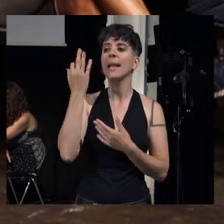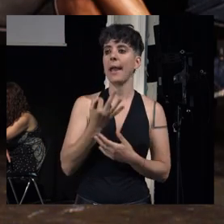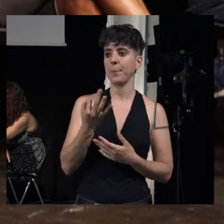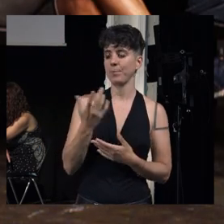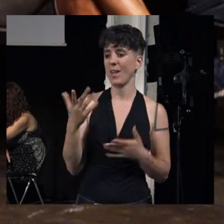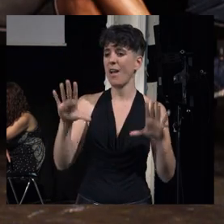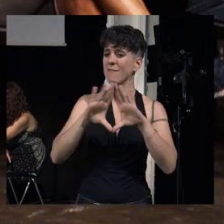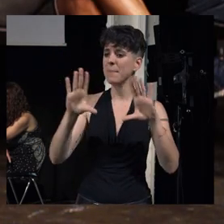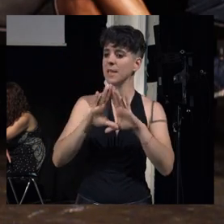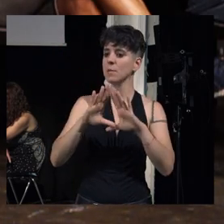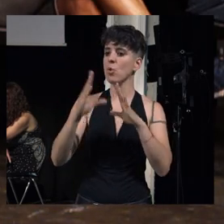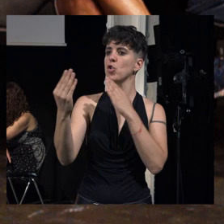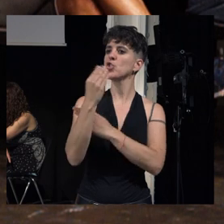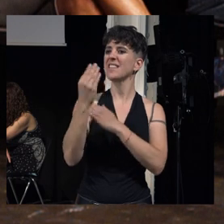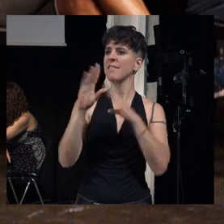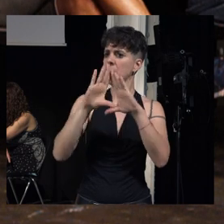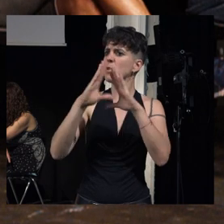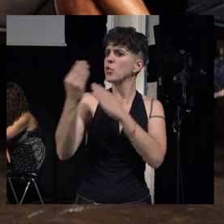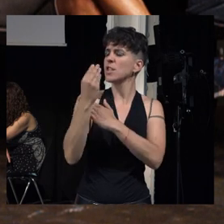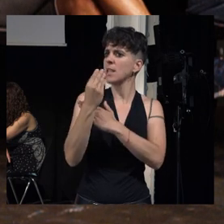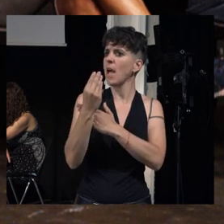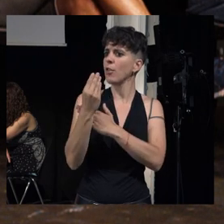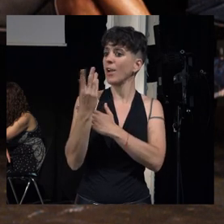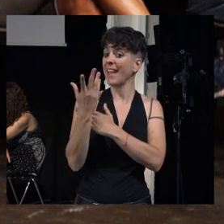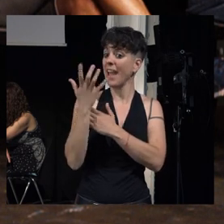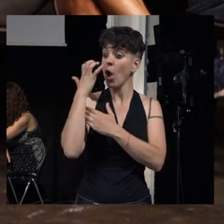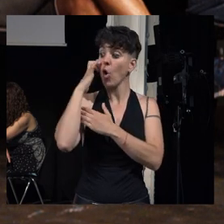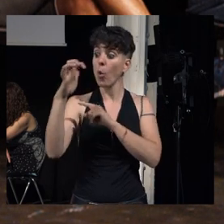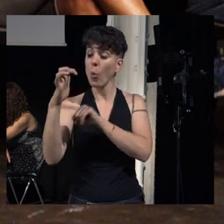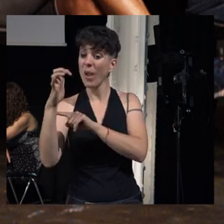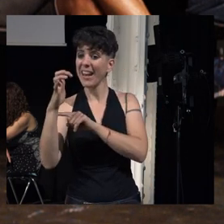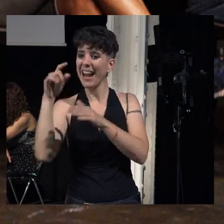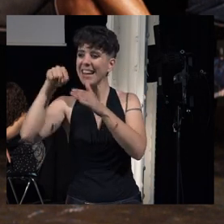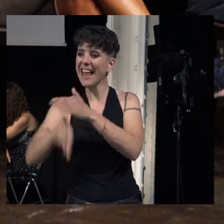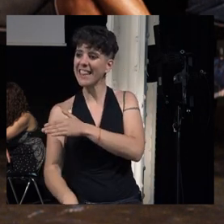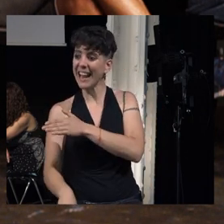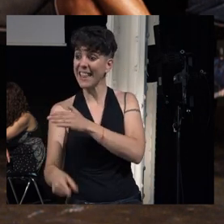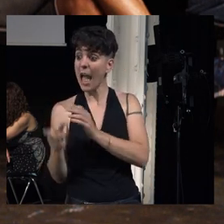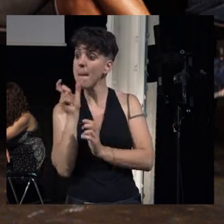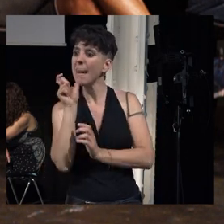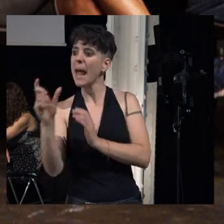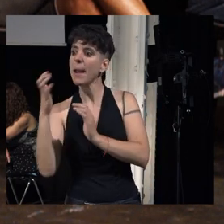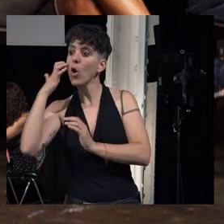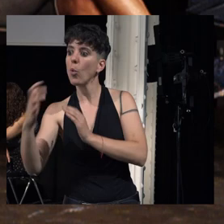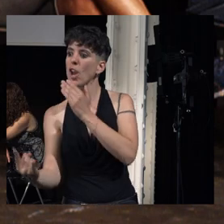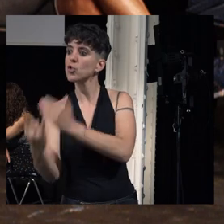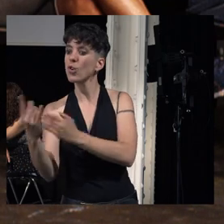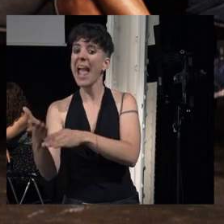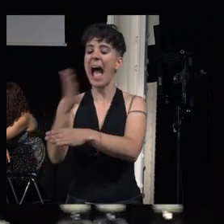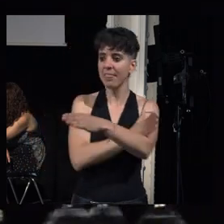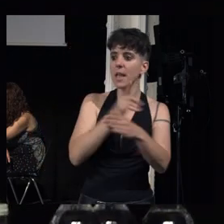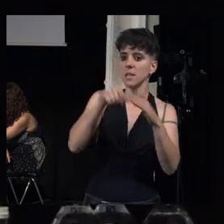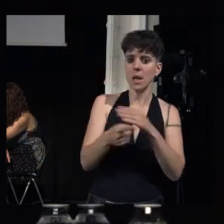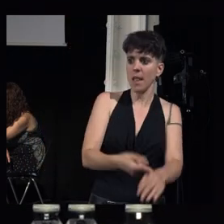el feminismo nos ha enseñado que lo queer, la radicalidad, ya estaba ahí antes de que surgiera el término queer, ¿no?, como han comentado